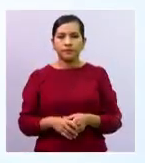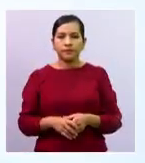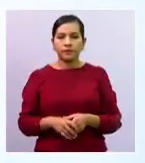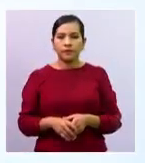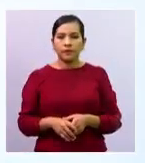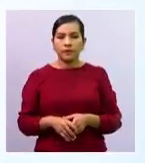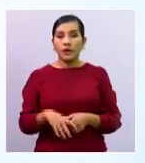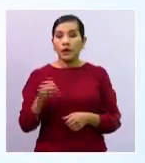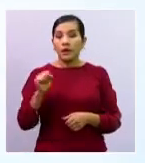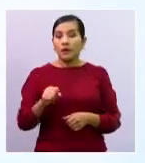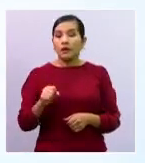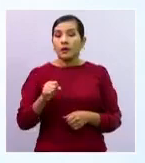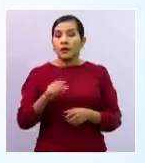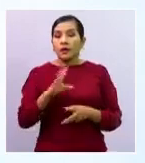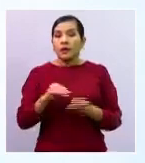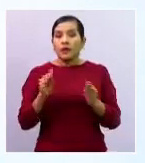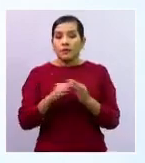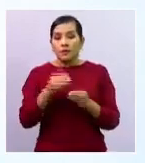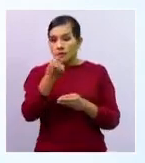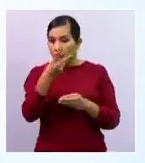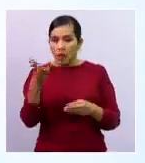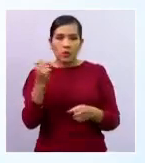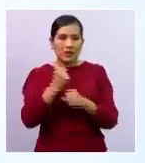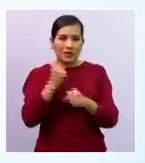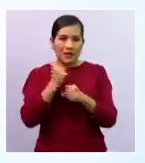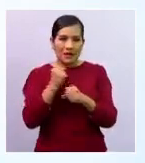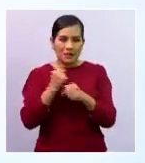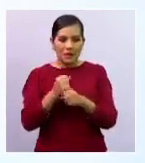Y ejecutivos del ex Banco Fácil